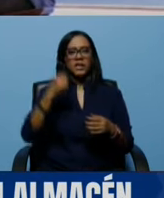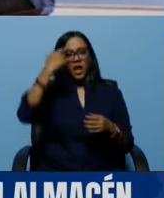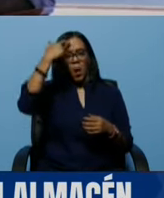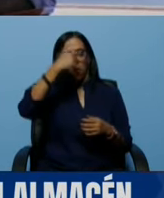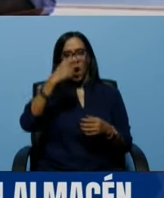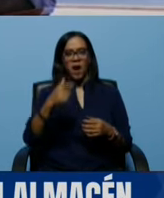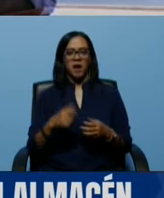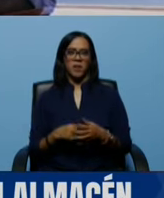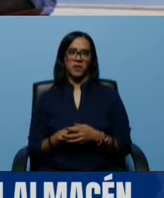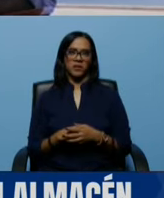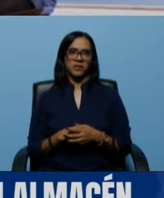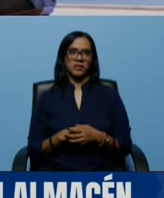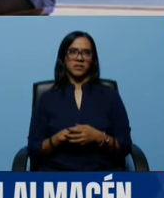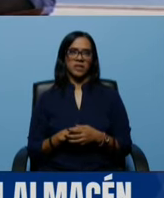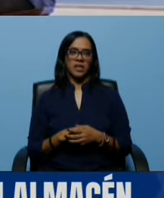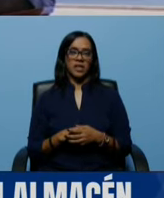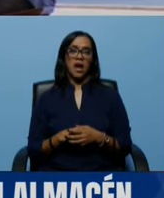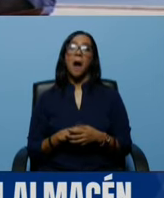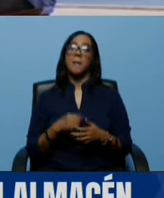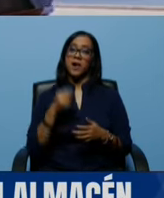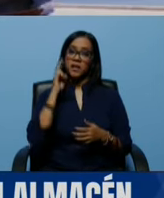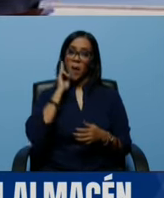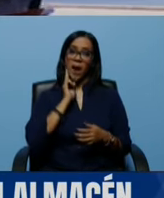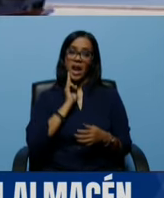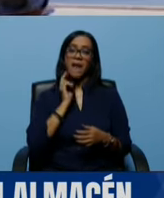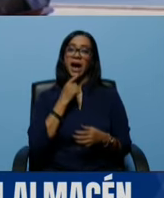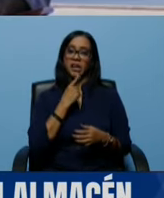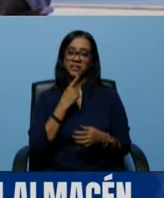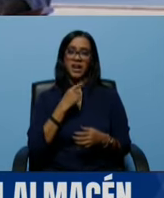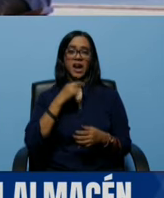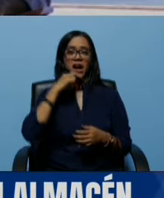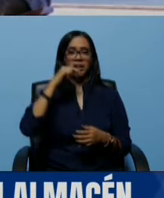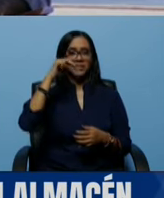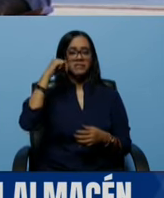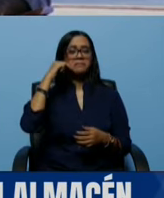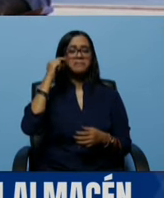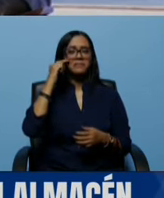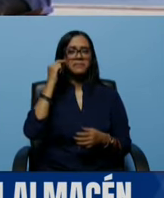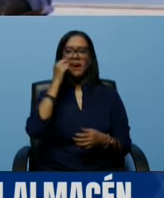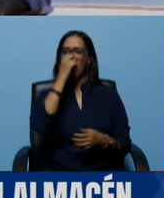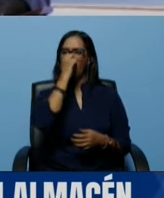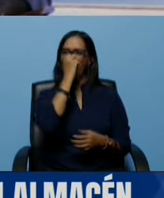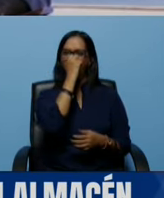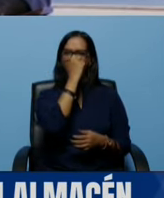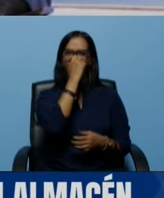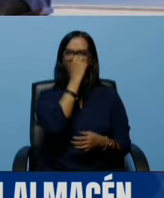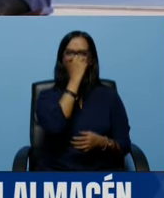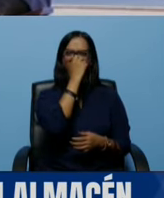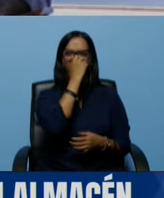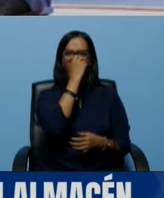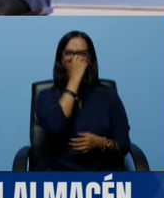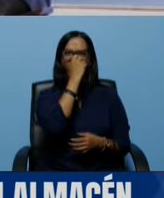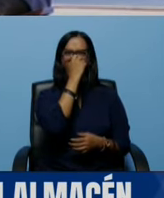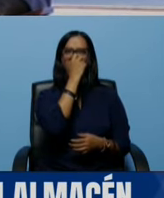pueblos. Por eso Bolívar decía, padrino, Estrada